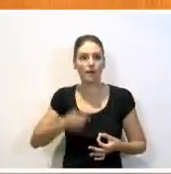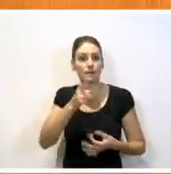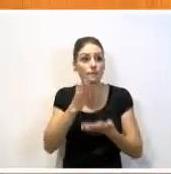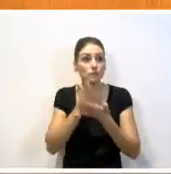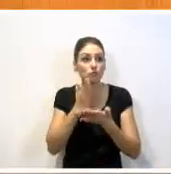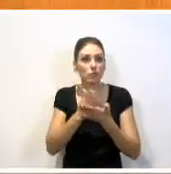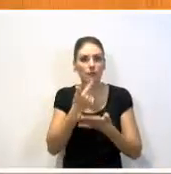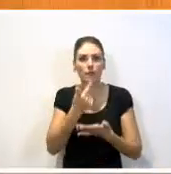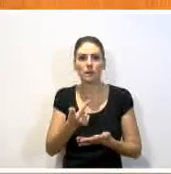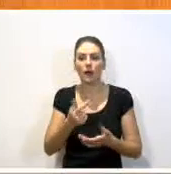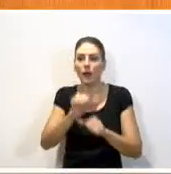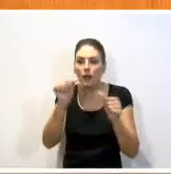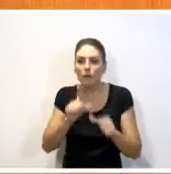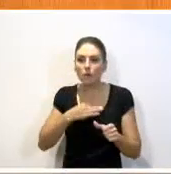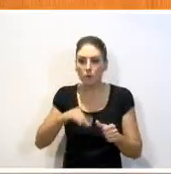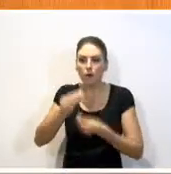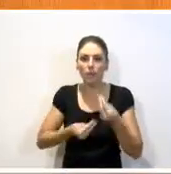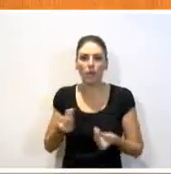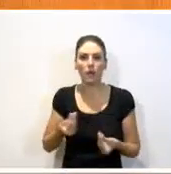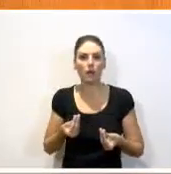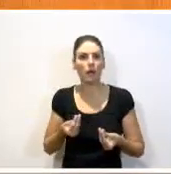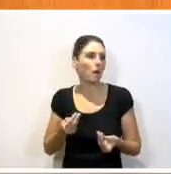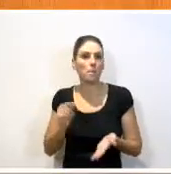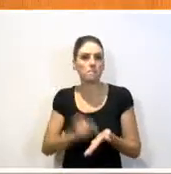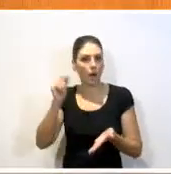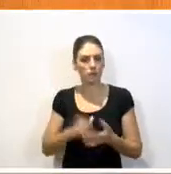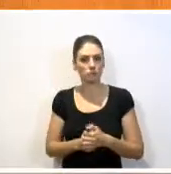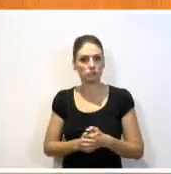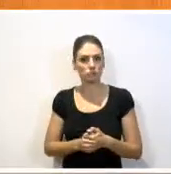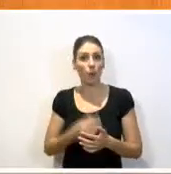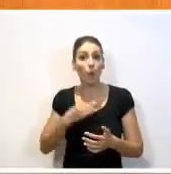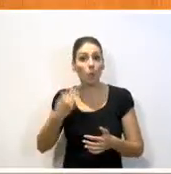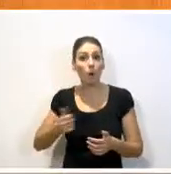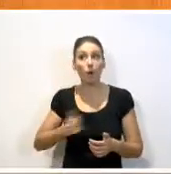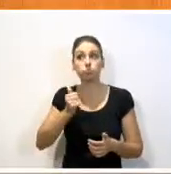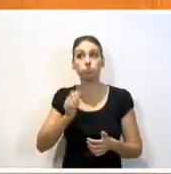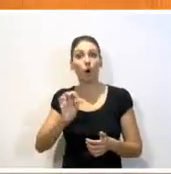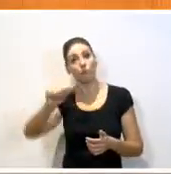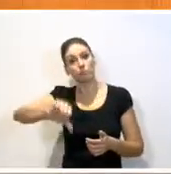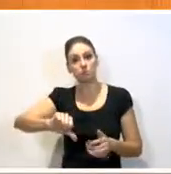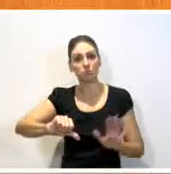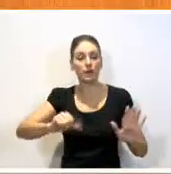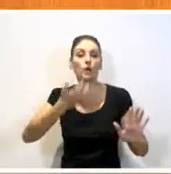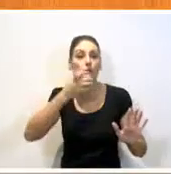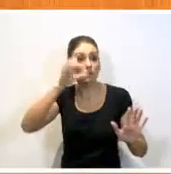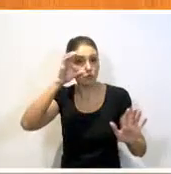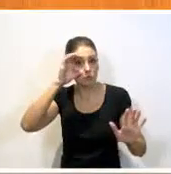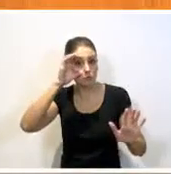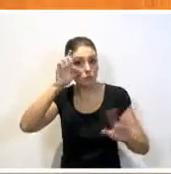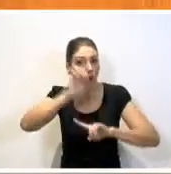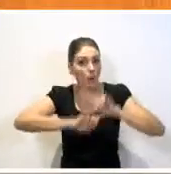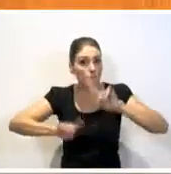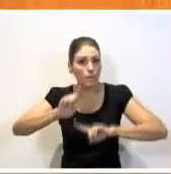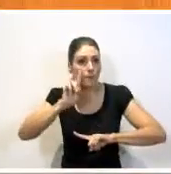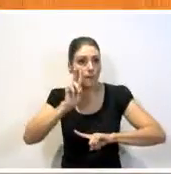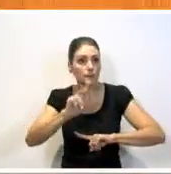Alfaro dirá, pues la manera que se puede hacer es esta. A lo mejor acierta o a lo mejor no, pero si escuchamos, no solo detectamos problemas, sino que también